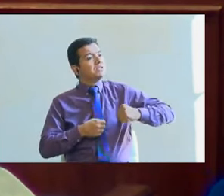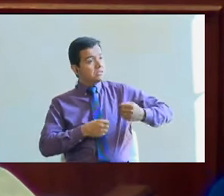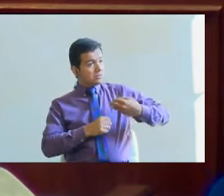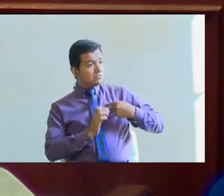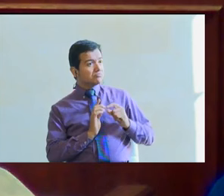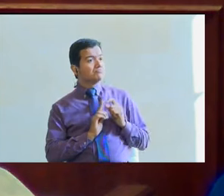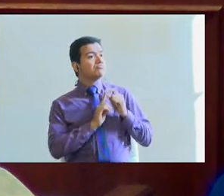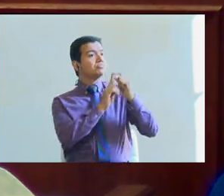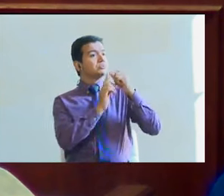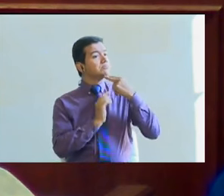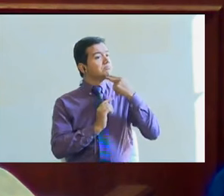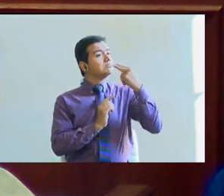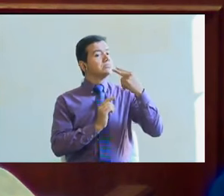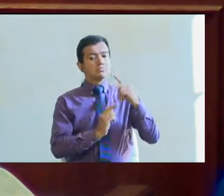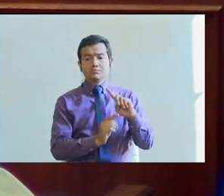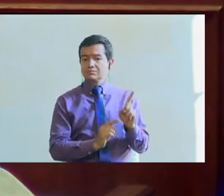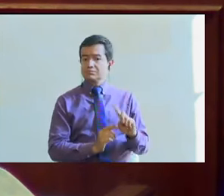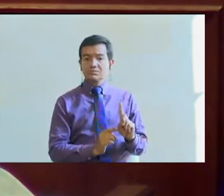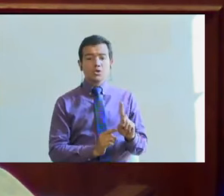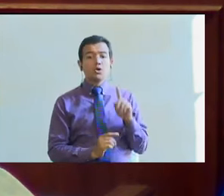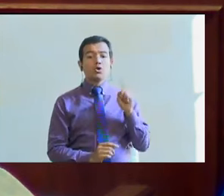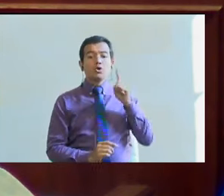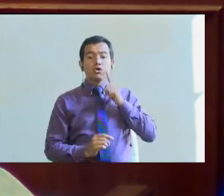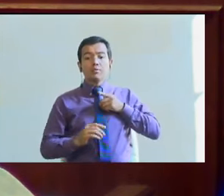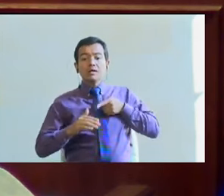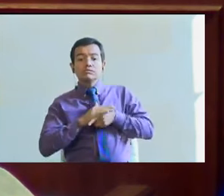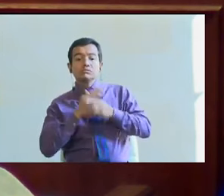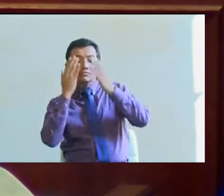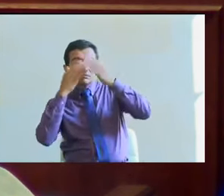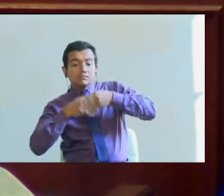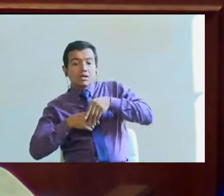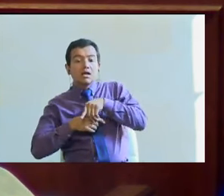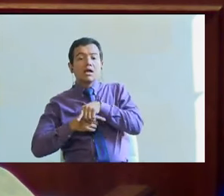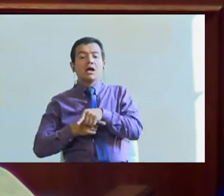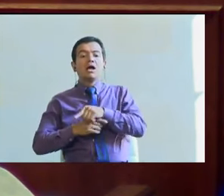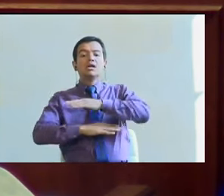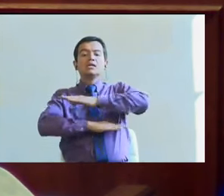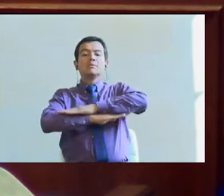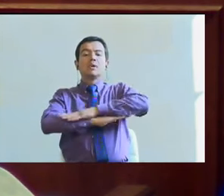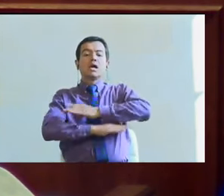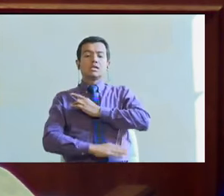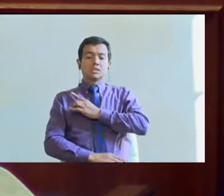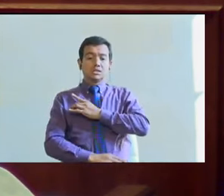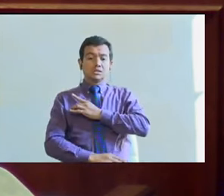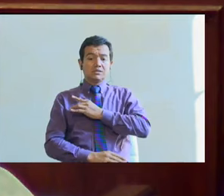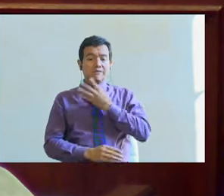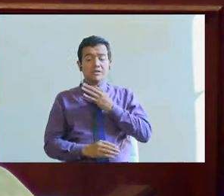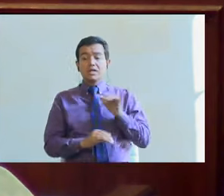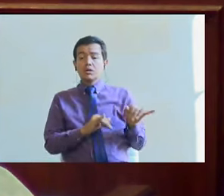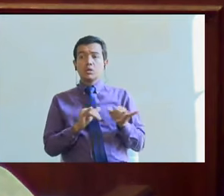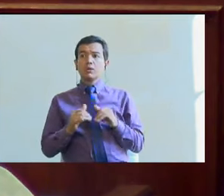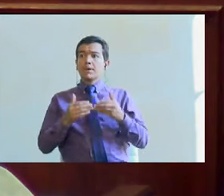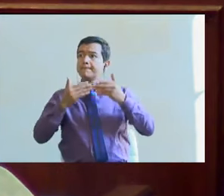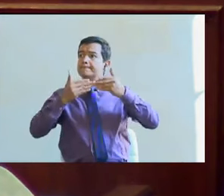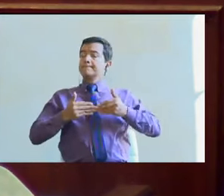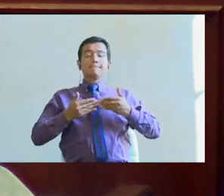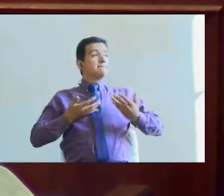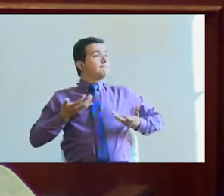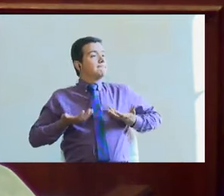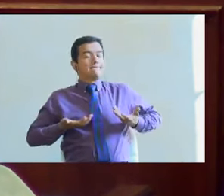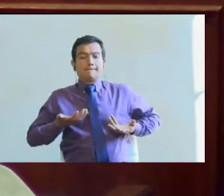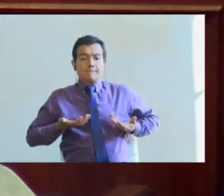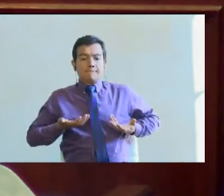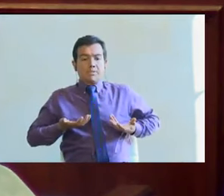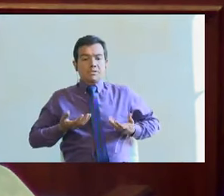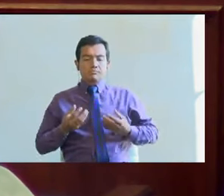puede realmente ejecutar porque está recluido en una embajada está realmente limitado realmente